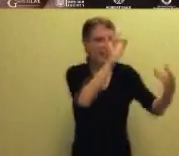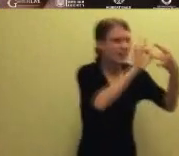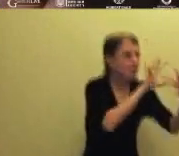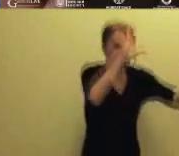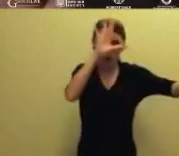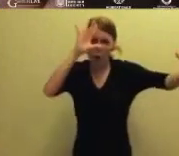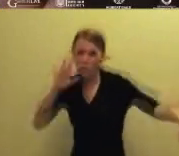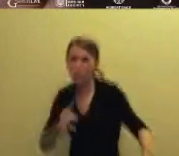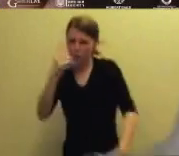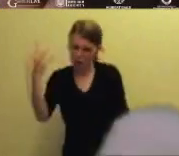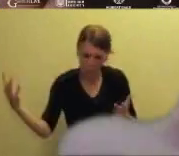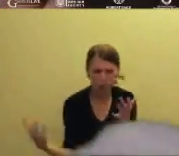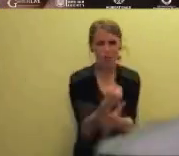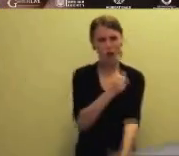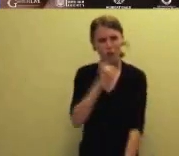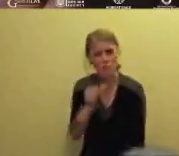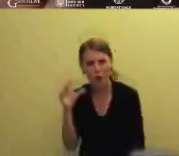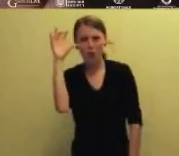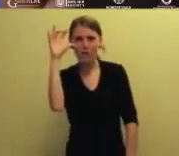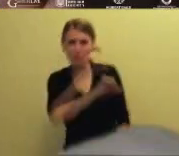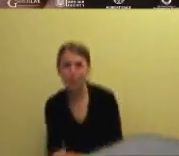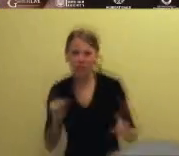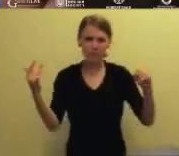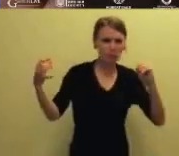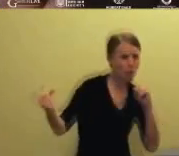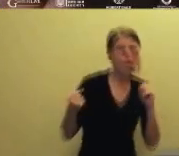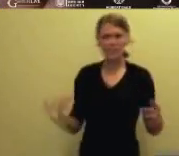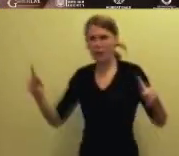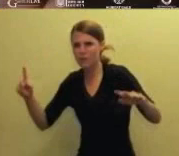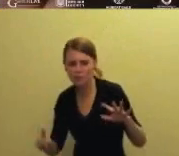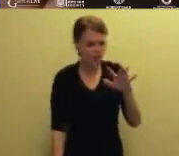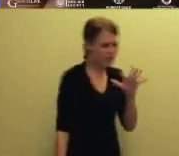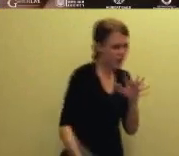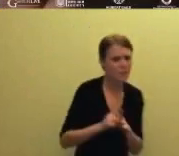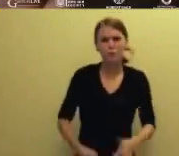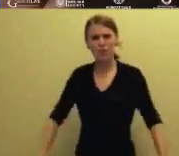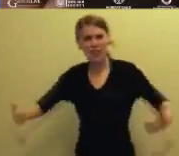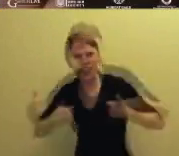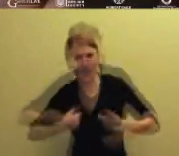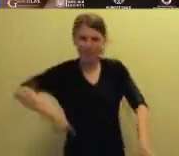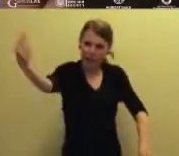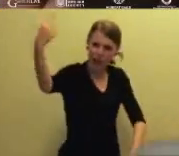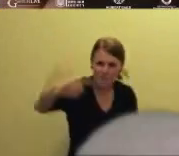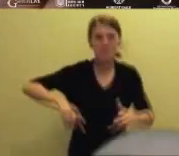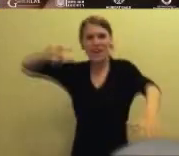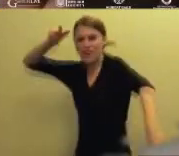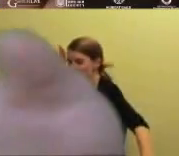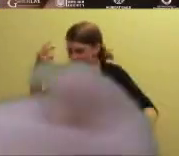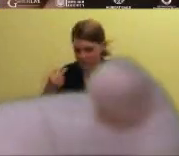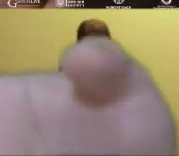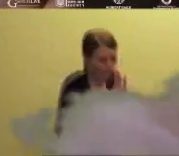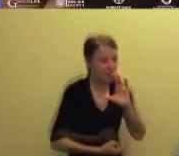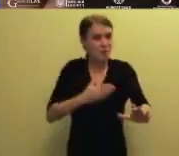el director agarro los chavales dijo bueno ahora os ponéis afuera del baño y cuando salga este hijo de los fundos a hostias para robar el dinero